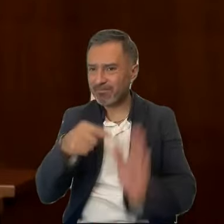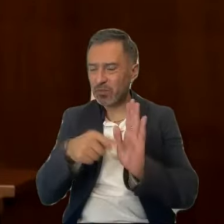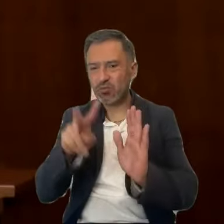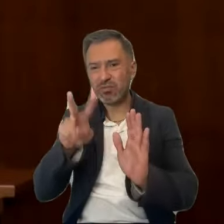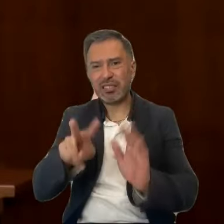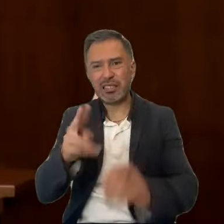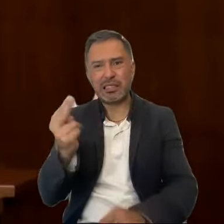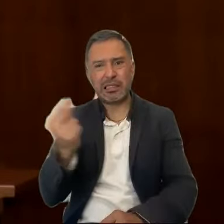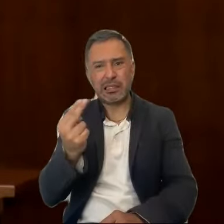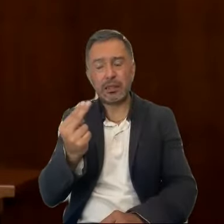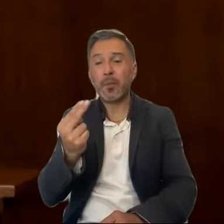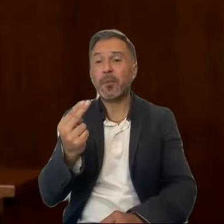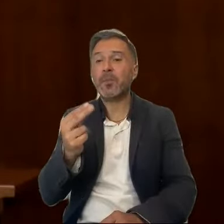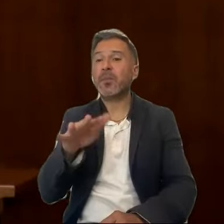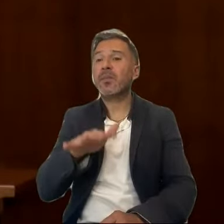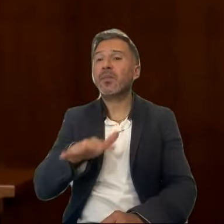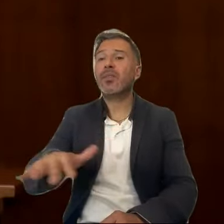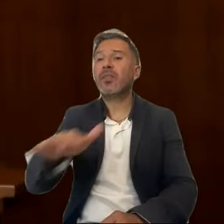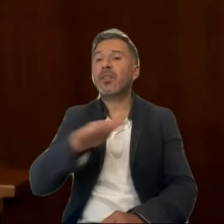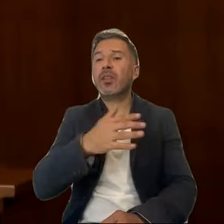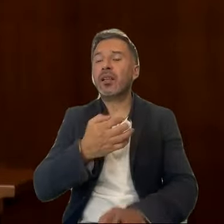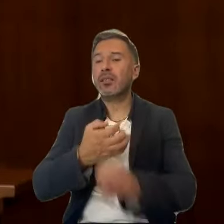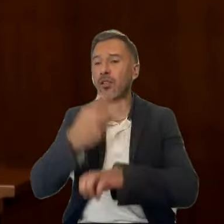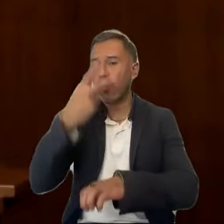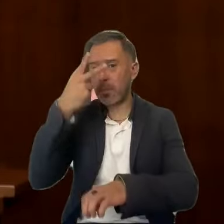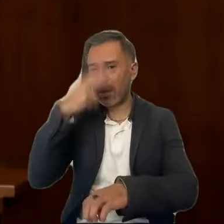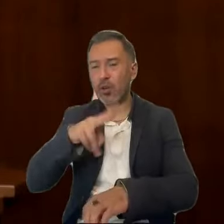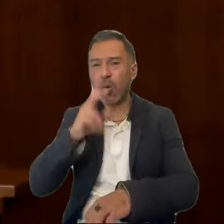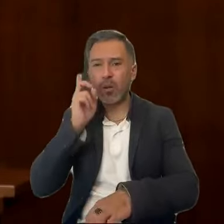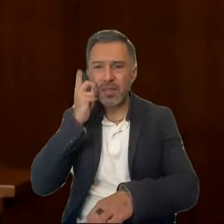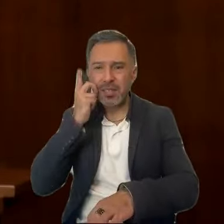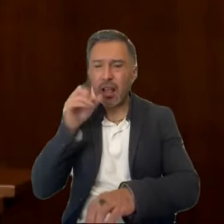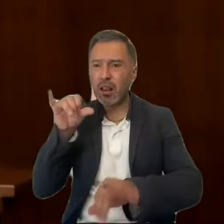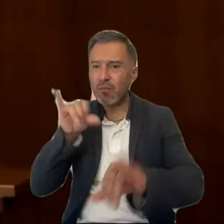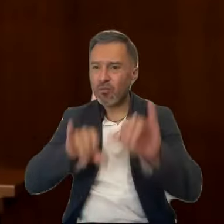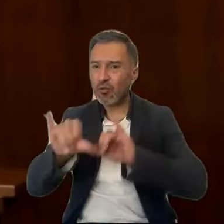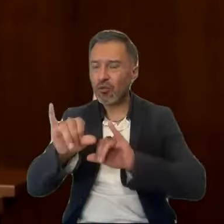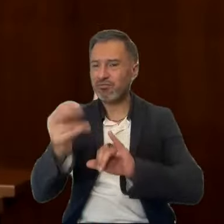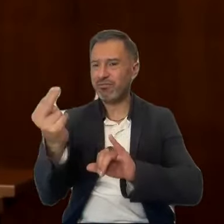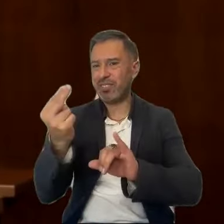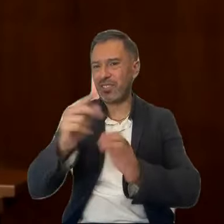a favor del mezcal y productores mexiquenses. Es cuanto, presidente.